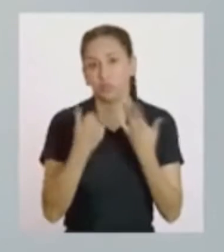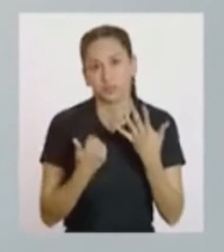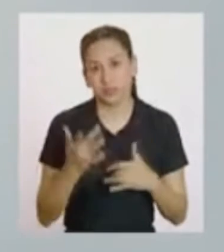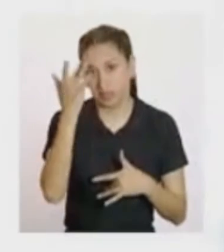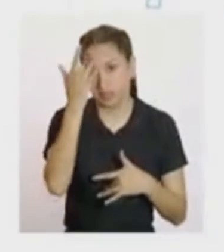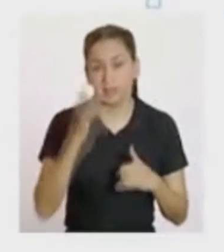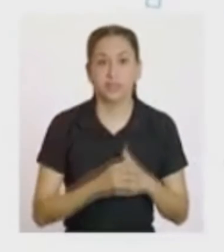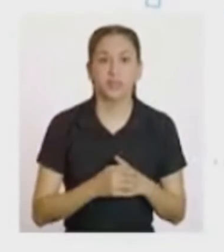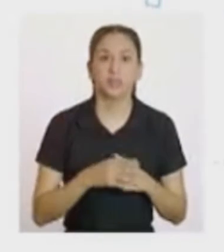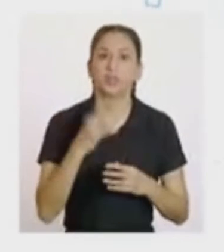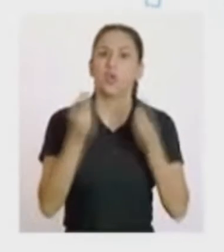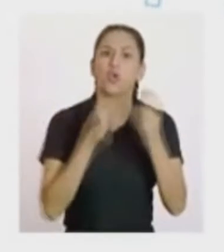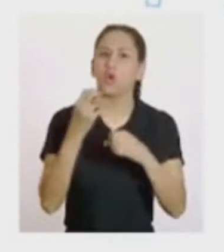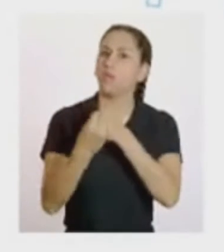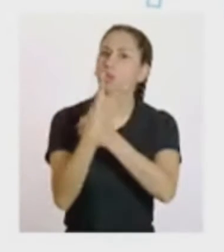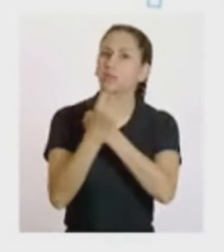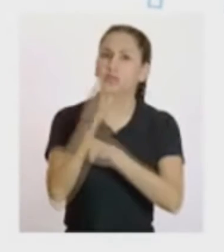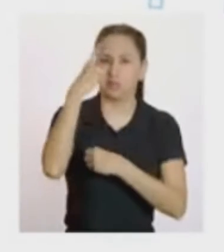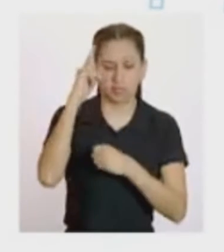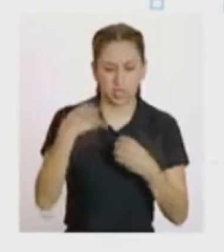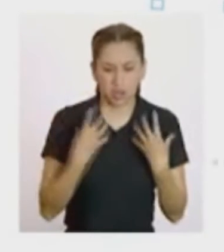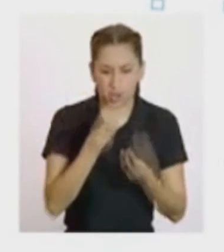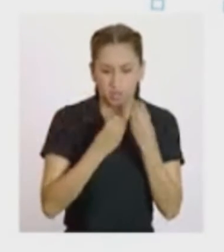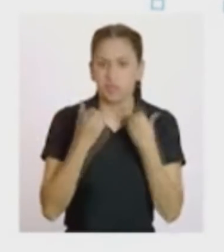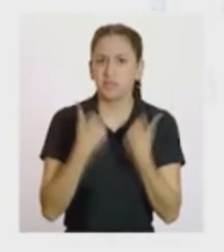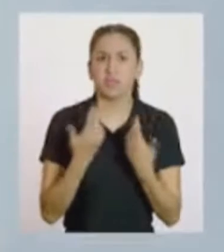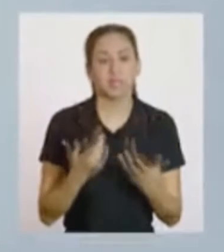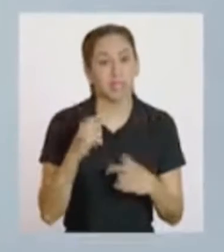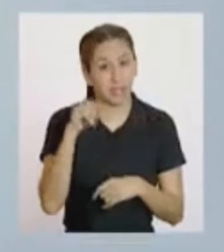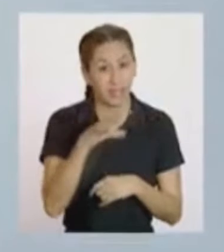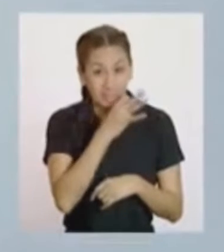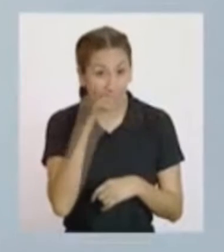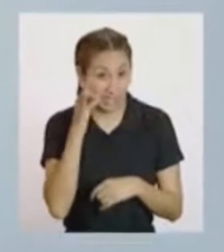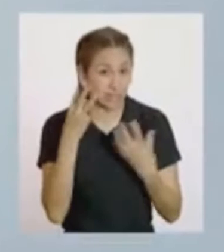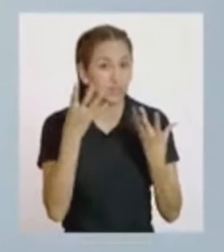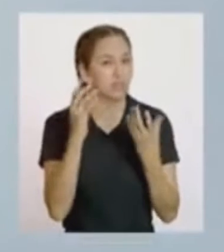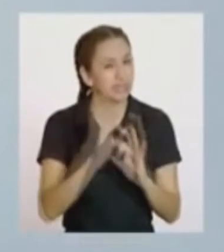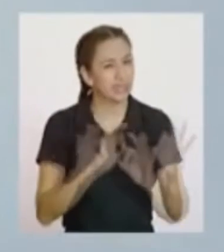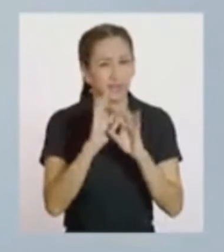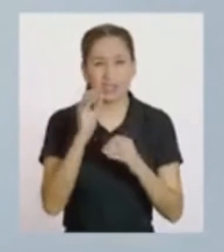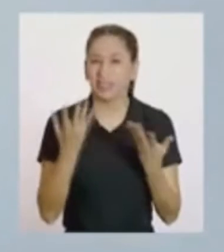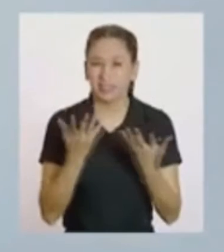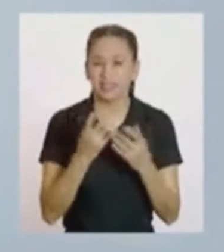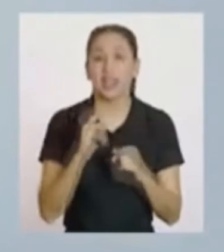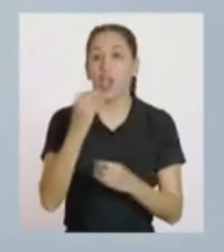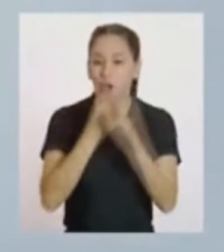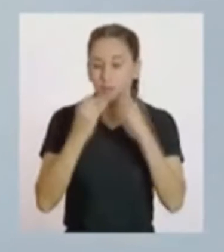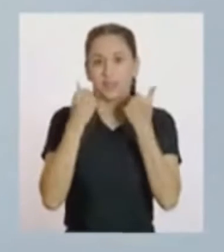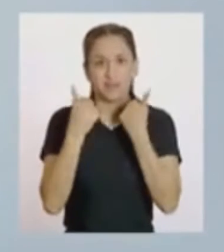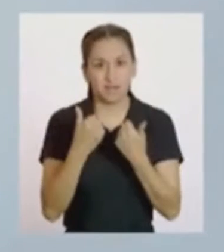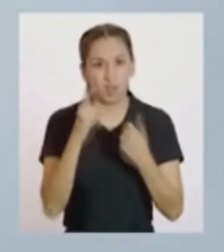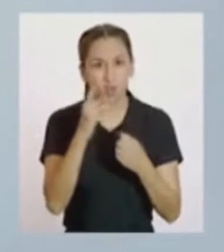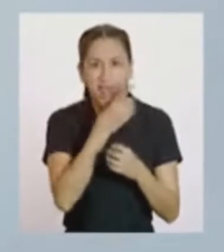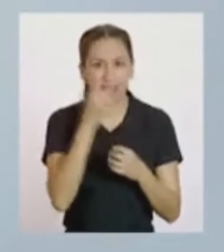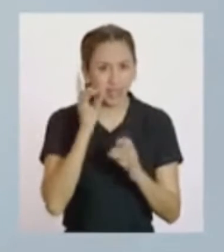entre otros. ¿Qué recomendaciones daría para mantenernos saludables? La clave aquí es una buena alimentación, una